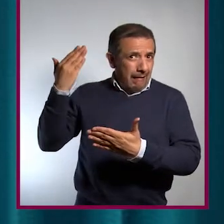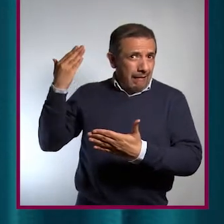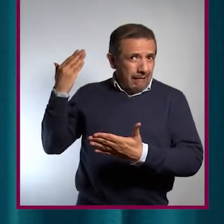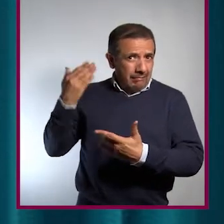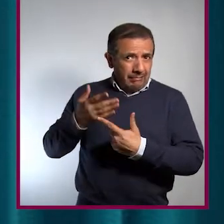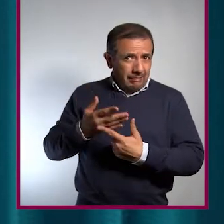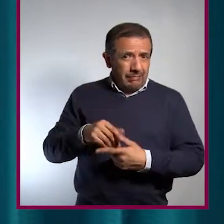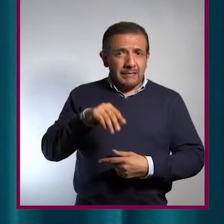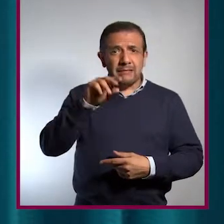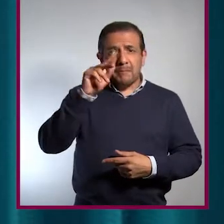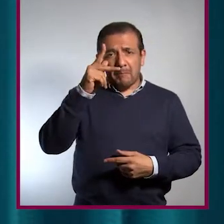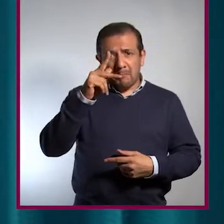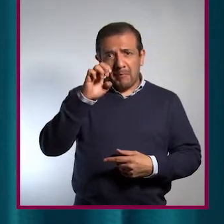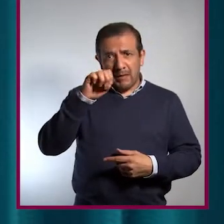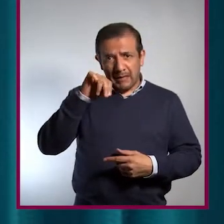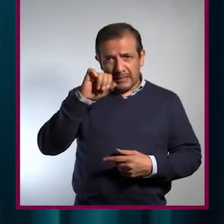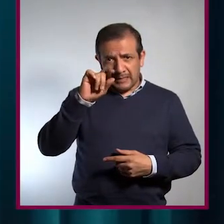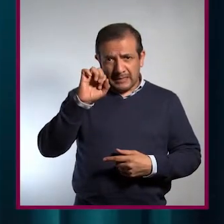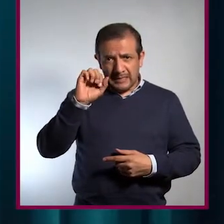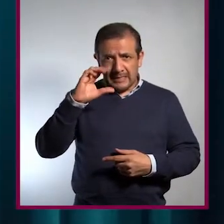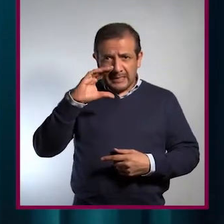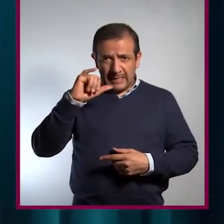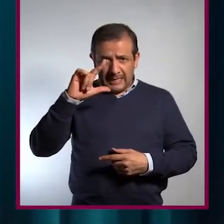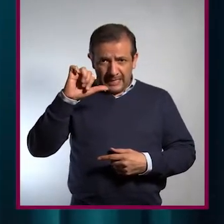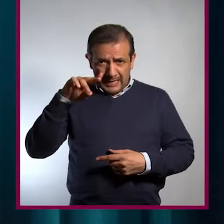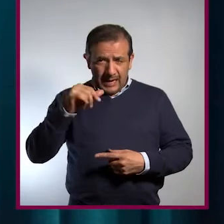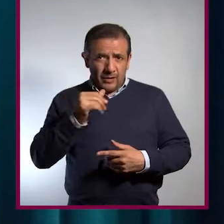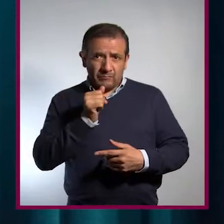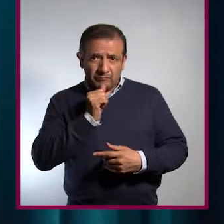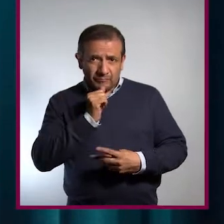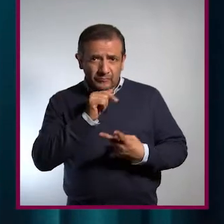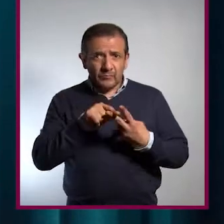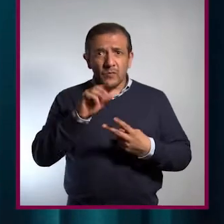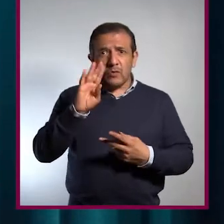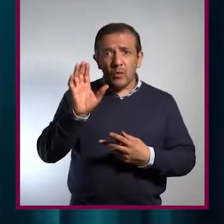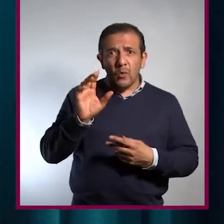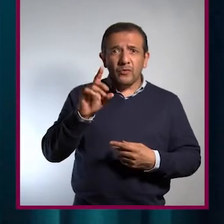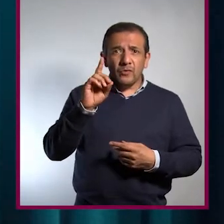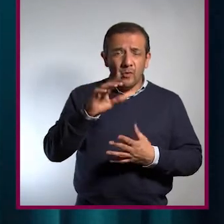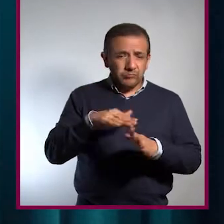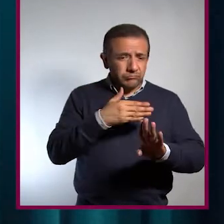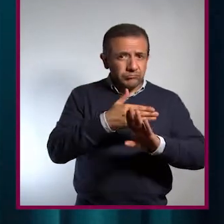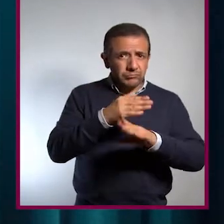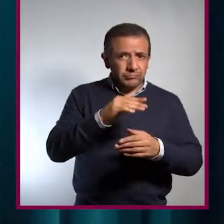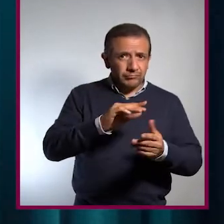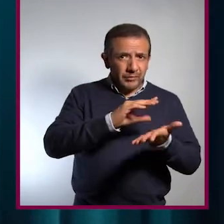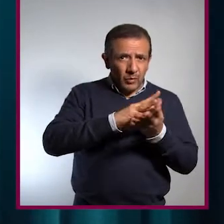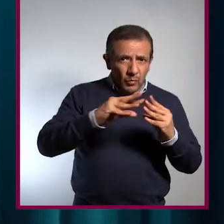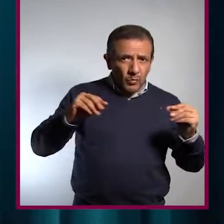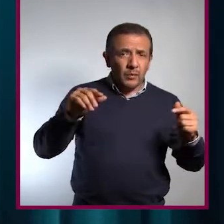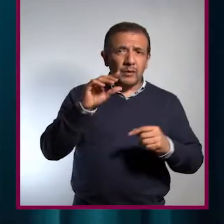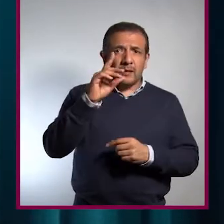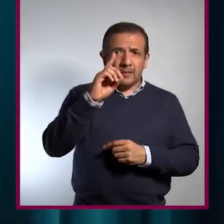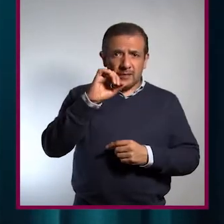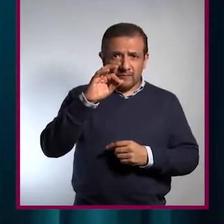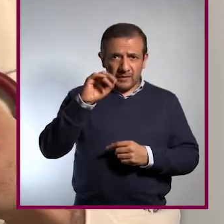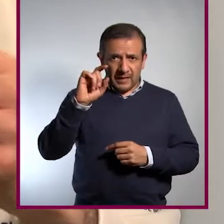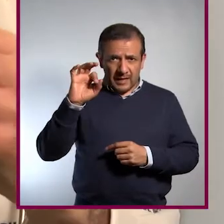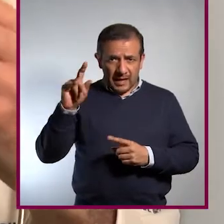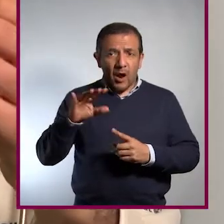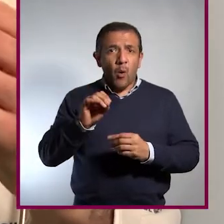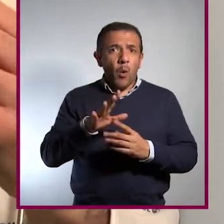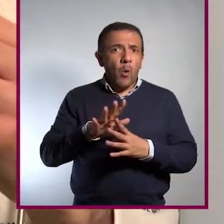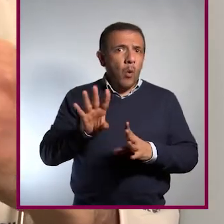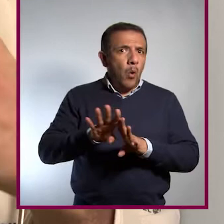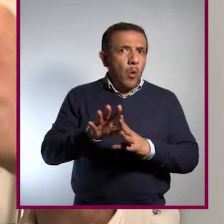penicilina o de la vacuna contra la difteria? ¿Cómo sería la vida de millones de personas con diabetes sin el tratamiento a base de insulina?